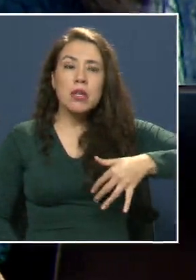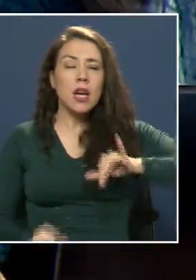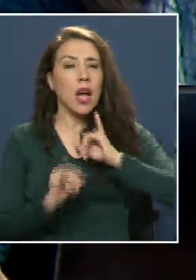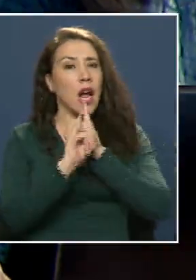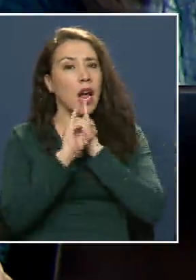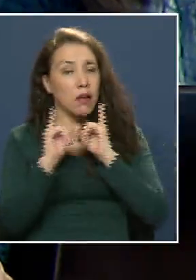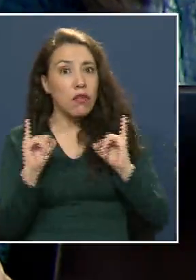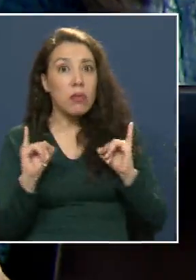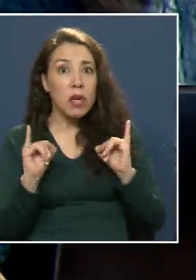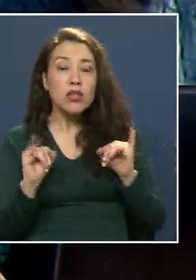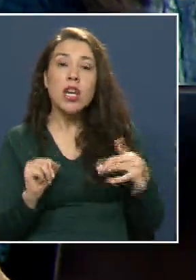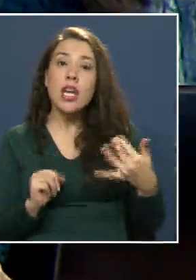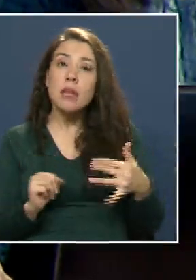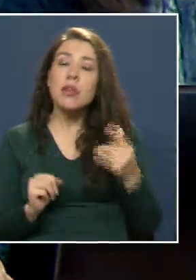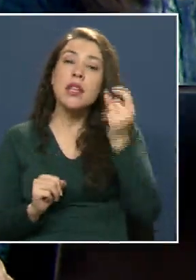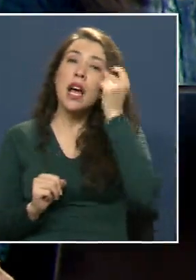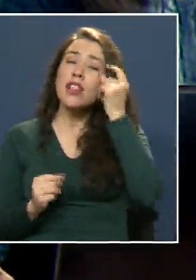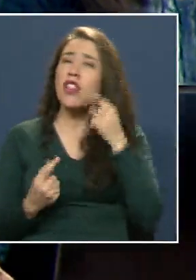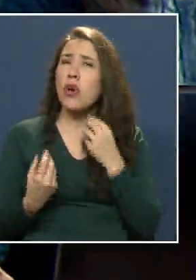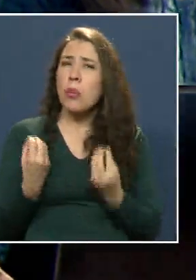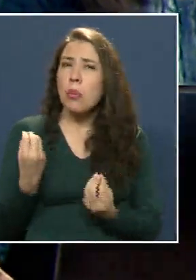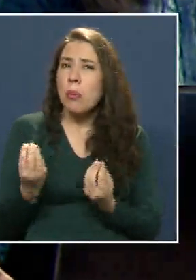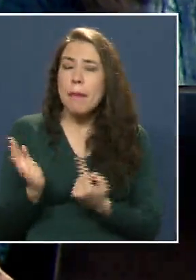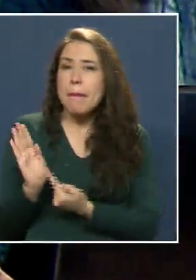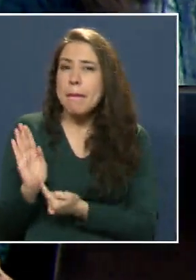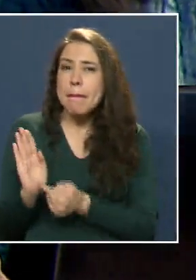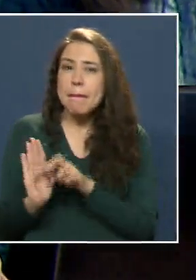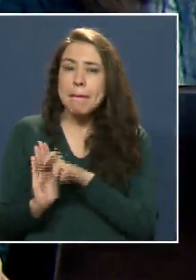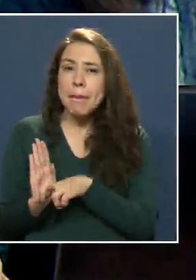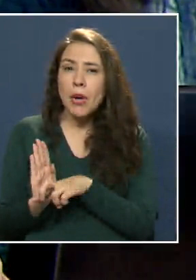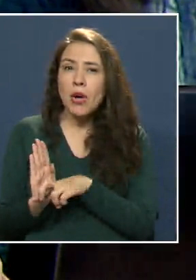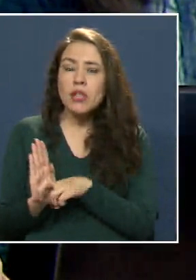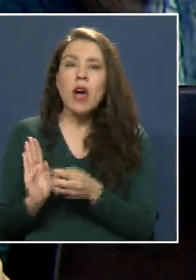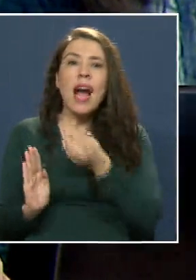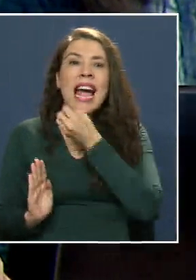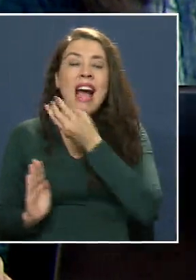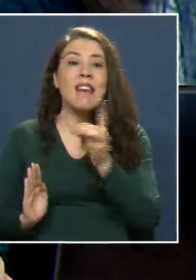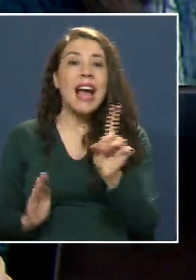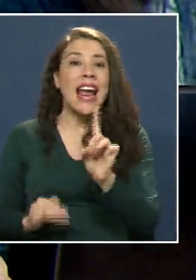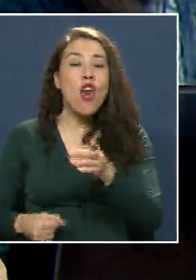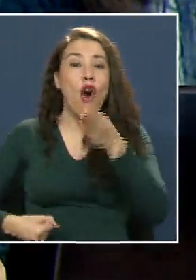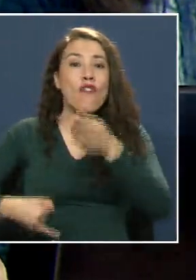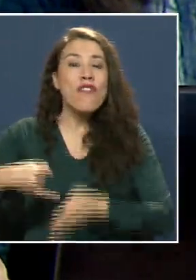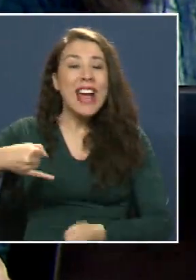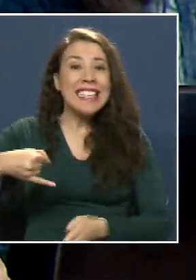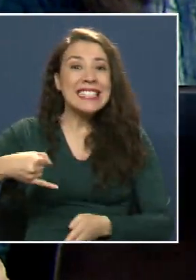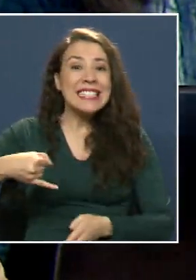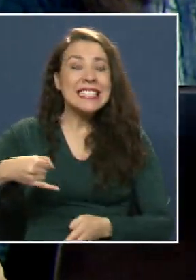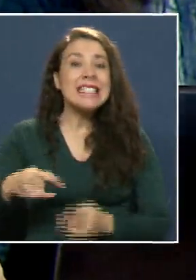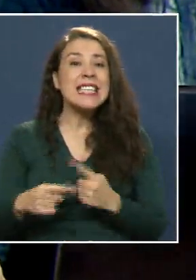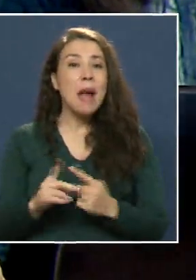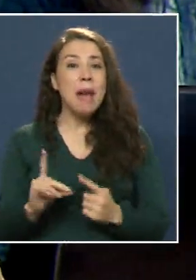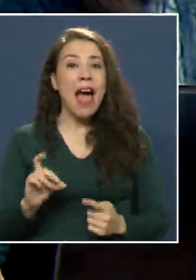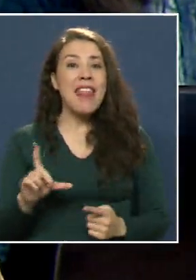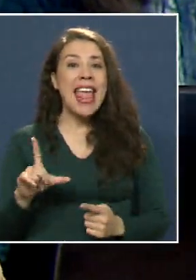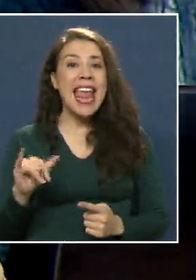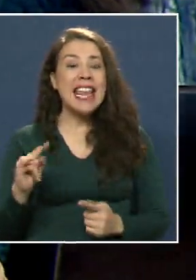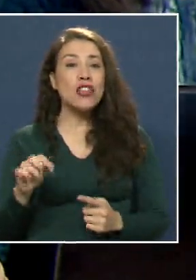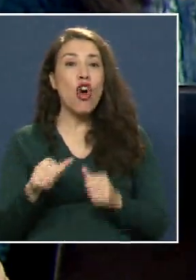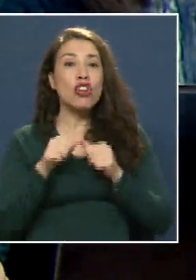Información muy importante para entender por qué este proyecto que declara imprescriptible sobre los delitos sexuales contra